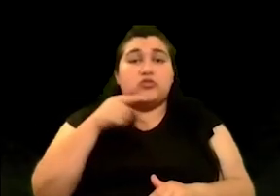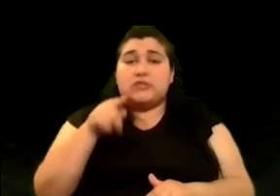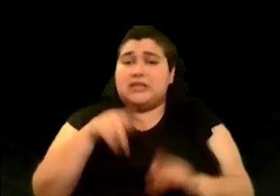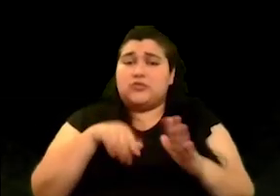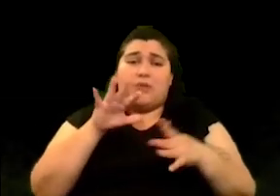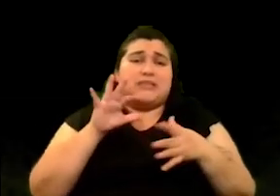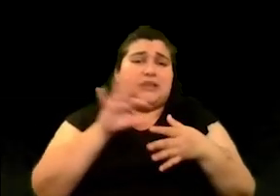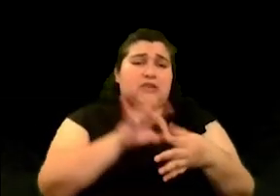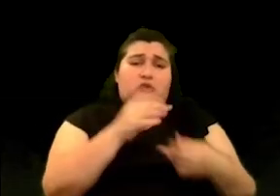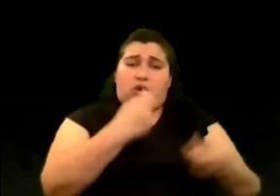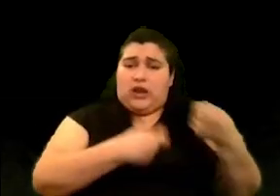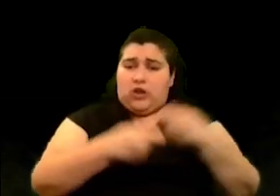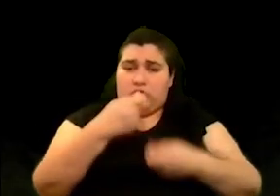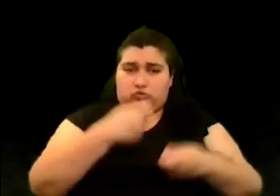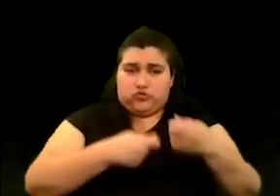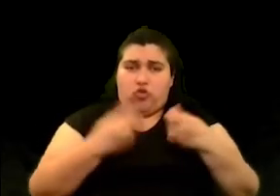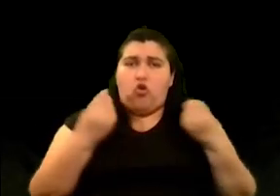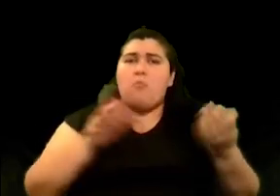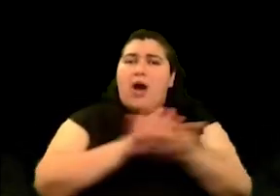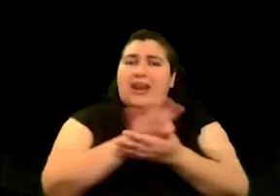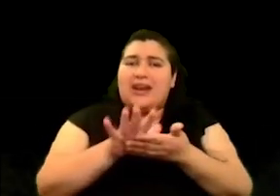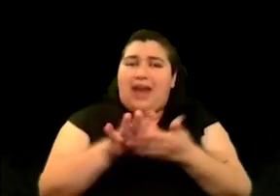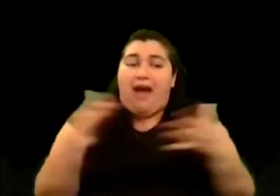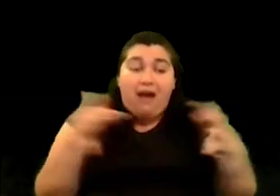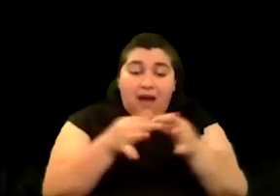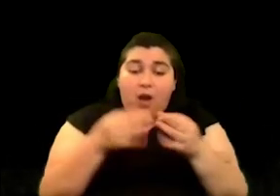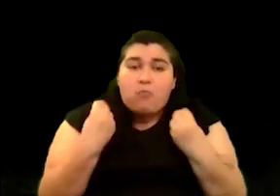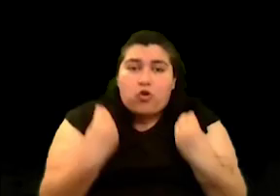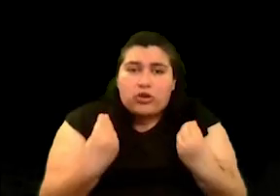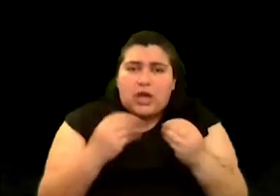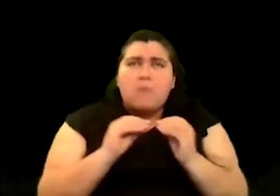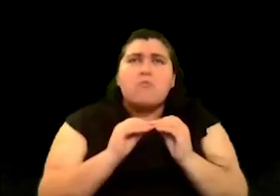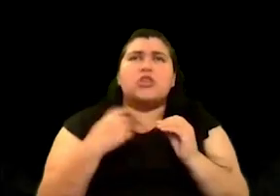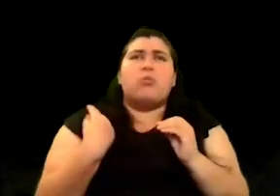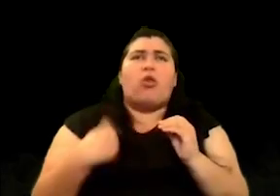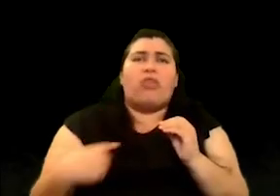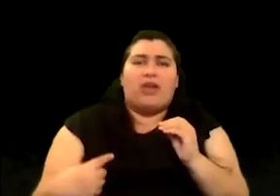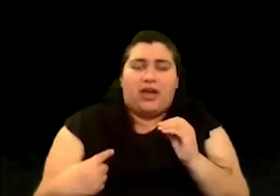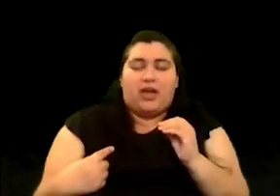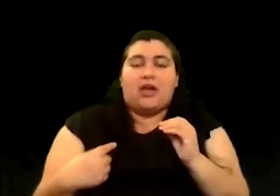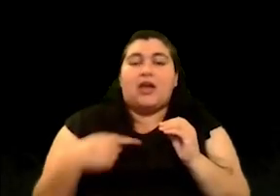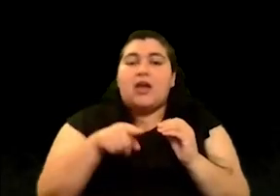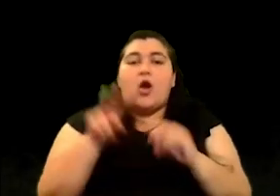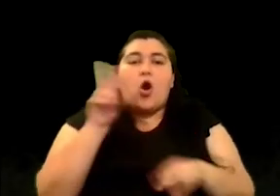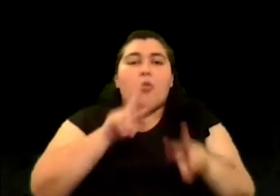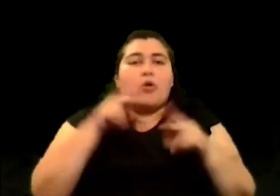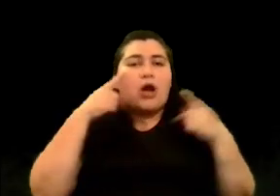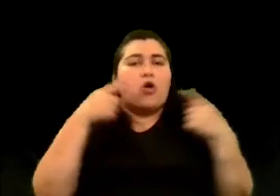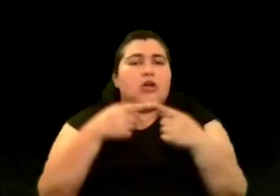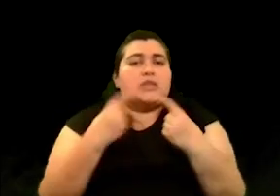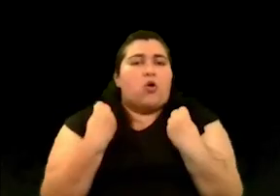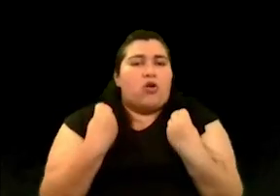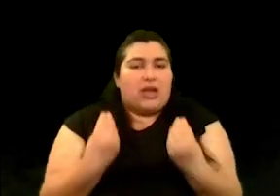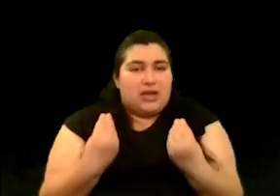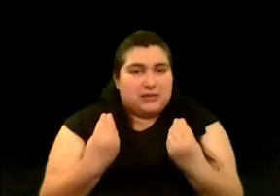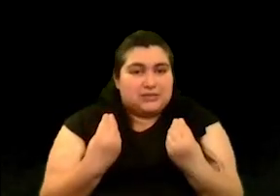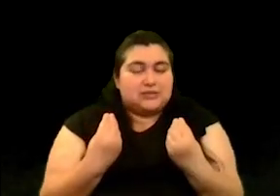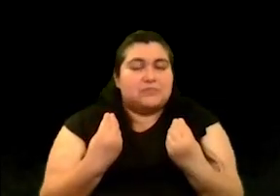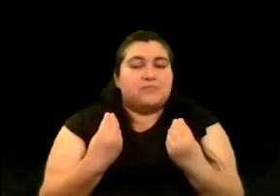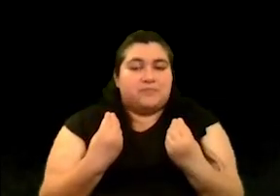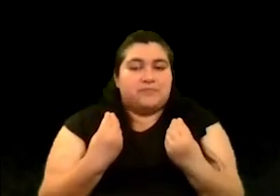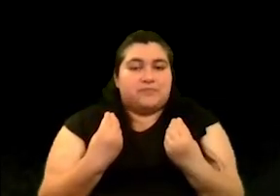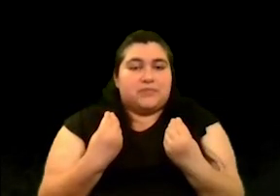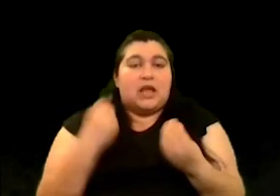qué hiciste este arreglo? ¿Para qué lo hiciste? ¿Tuviste un motivo para hacer esto? ¿O lo único que buscaste era evitar el pago de